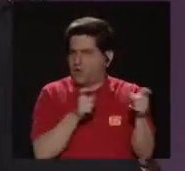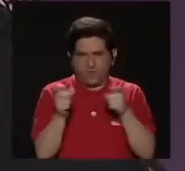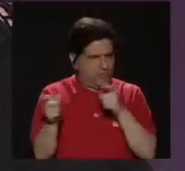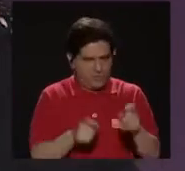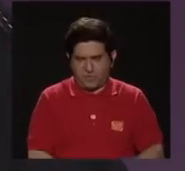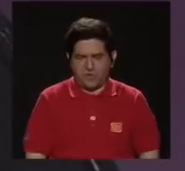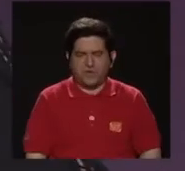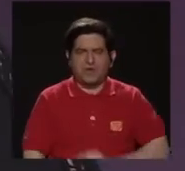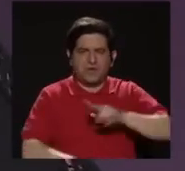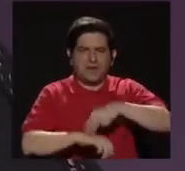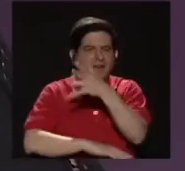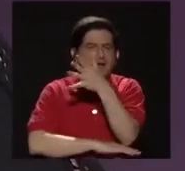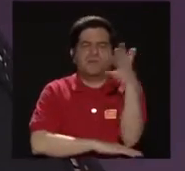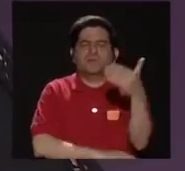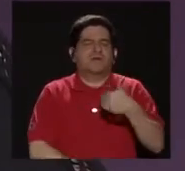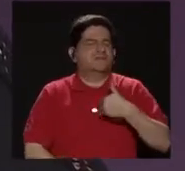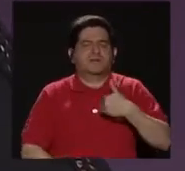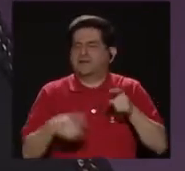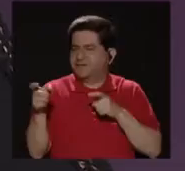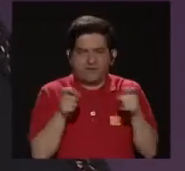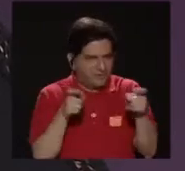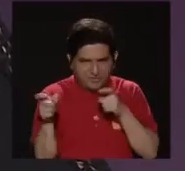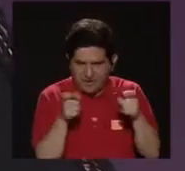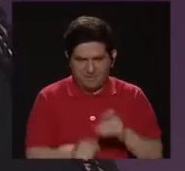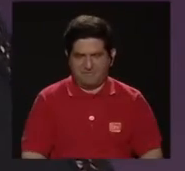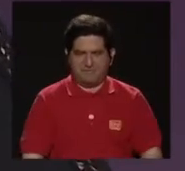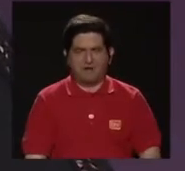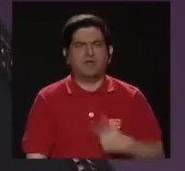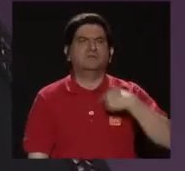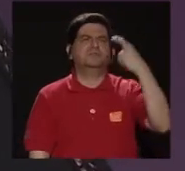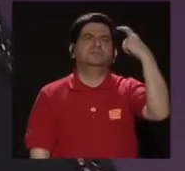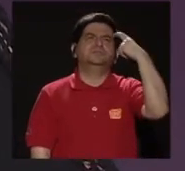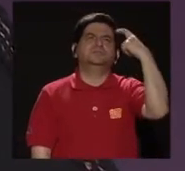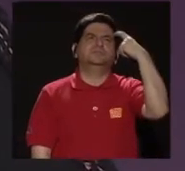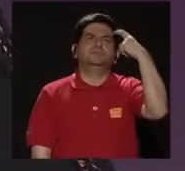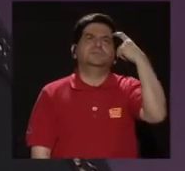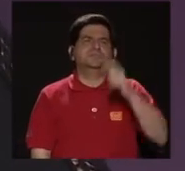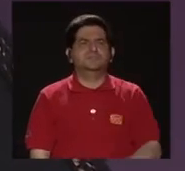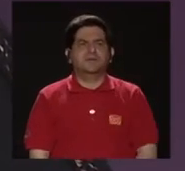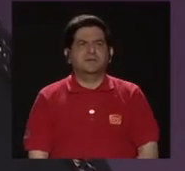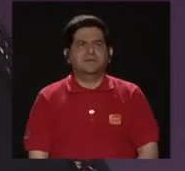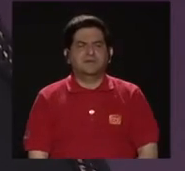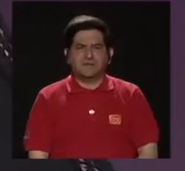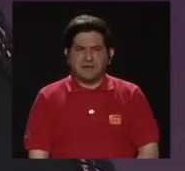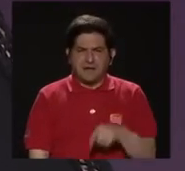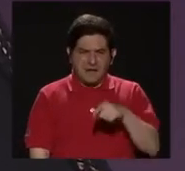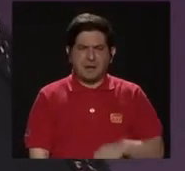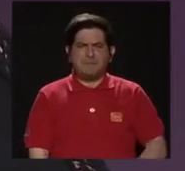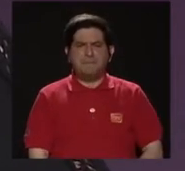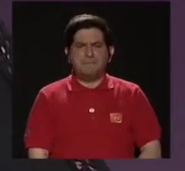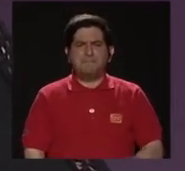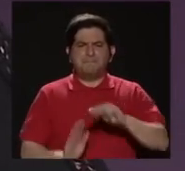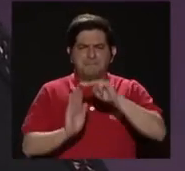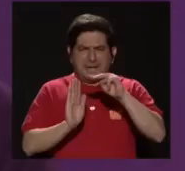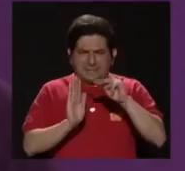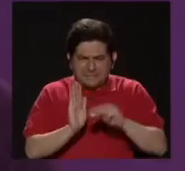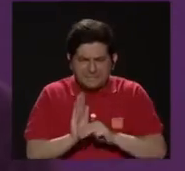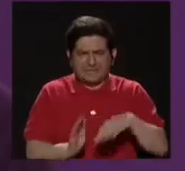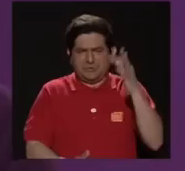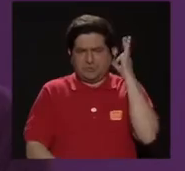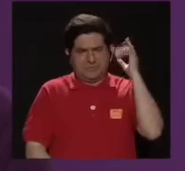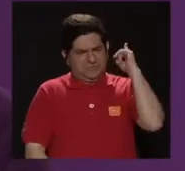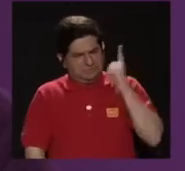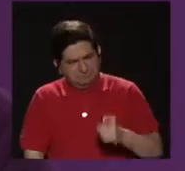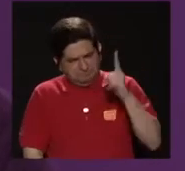no domesticada es a la que ella se refiere. Y yo me pongo a pensar y me puse a pensar mucho en los mandatos que recibimos las mujeres